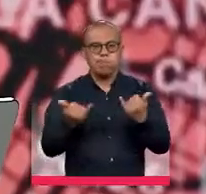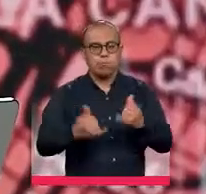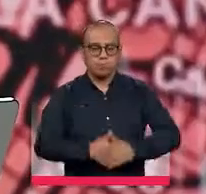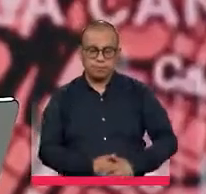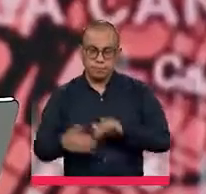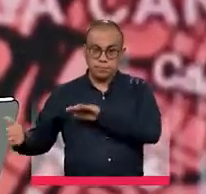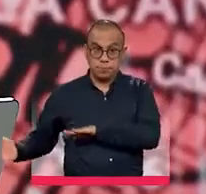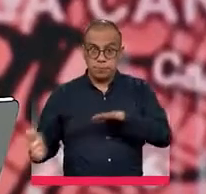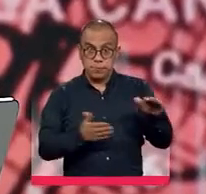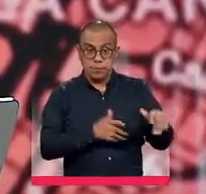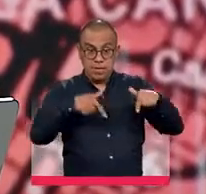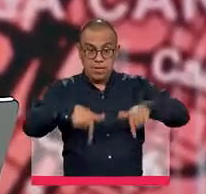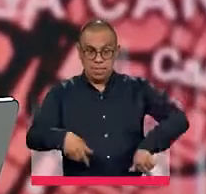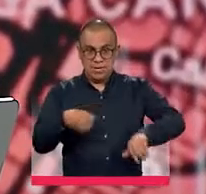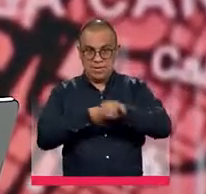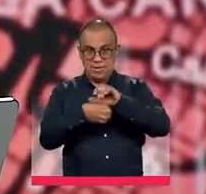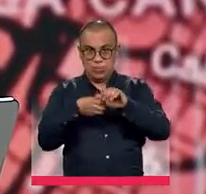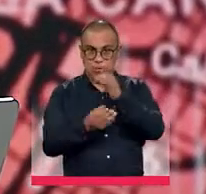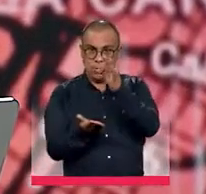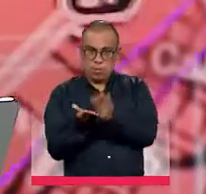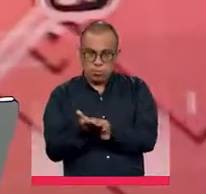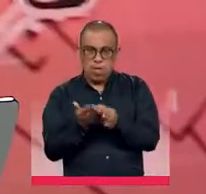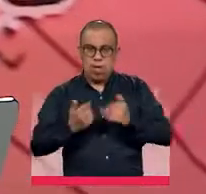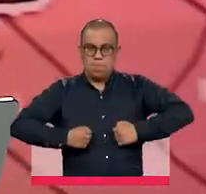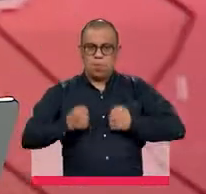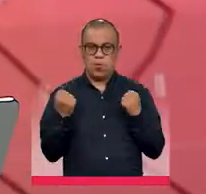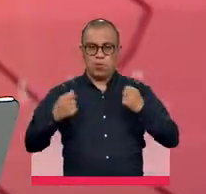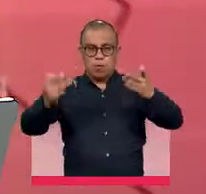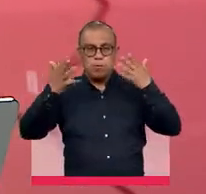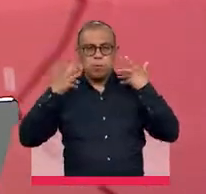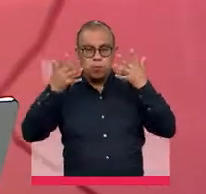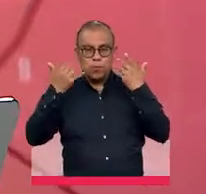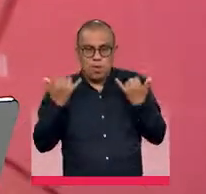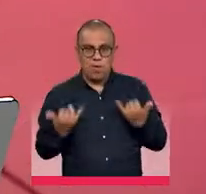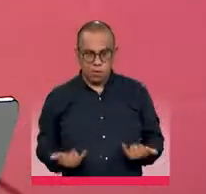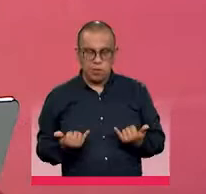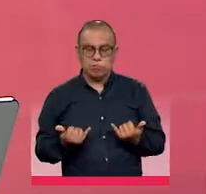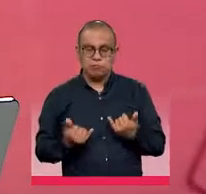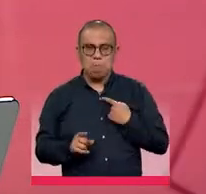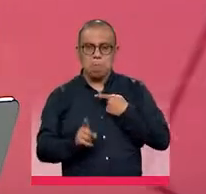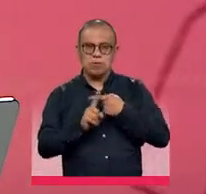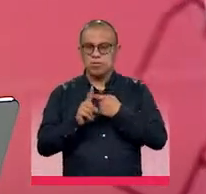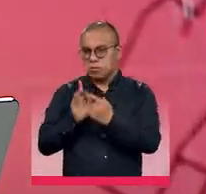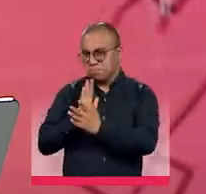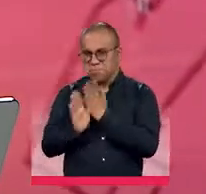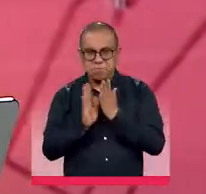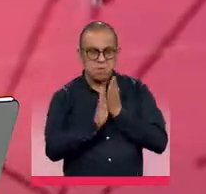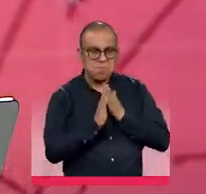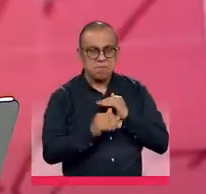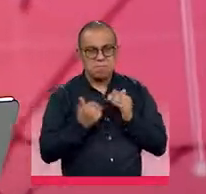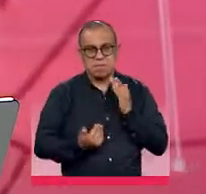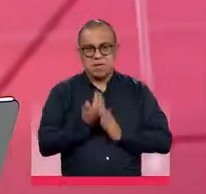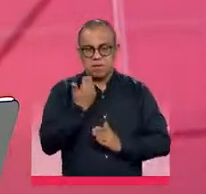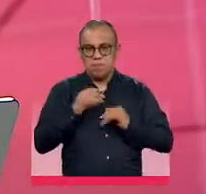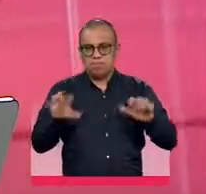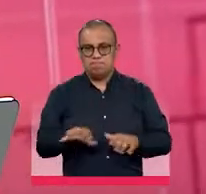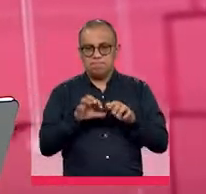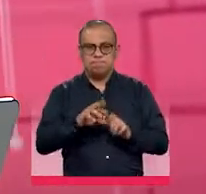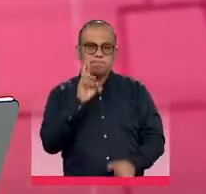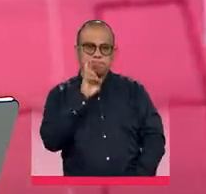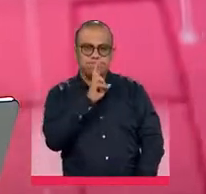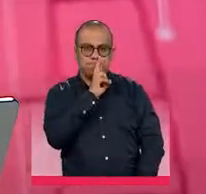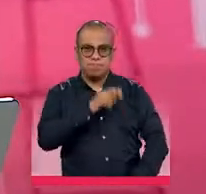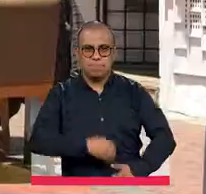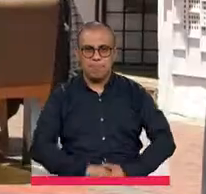Capital sigue reactivándose. El balance de la iniciativa Bogotá a cielo abierto arrojó un resultado positivo en los primeros días de actividad en los